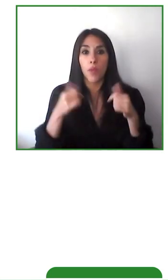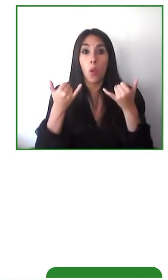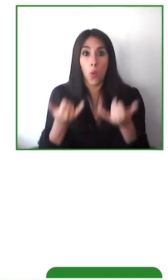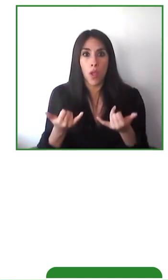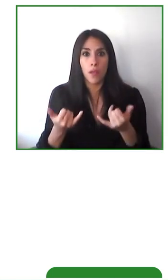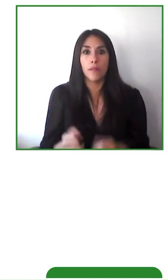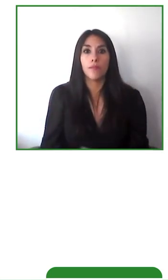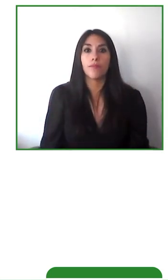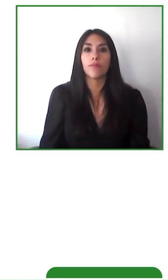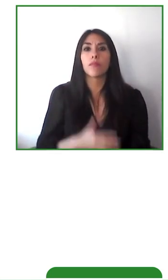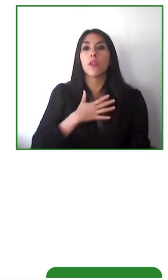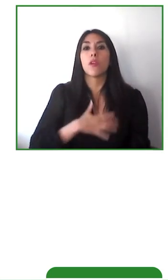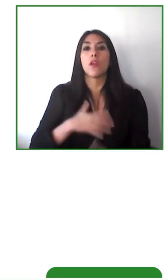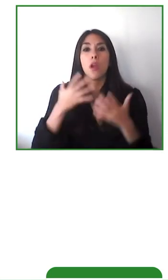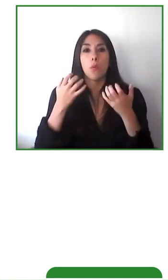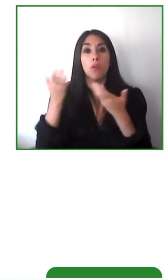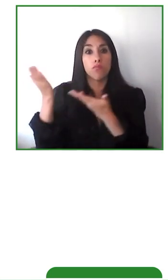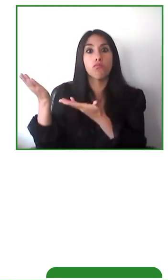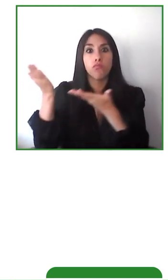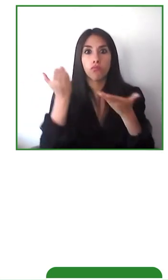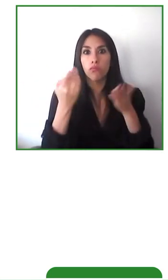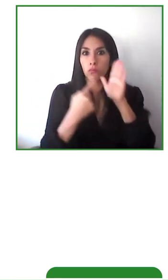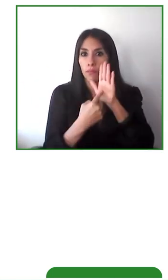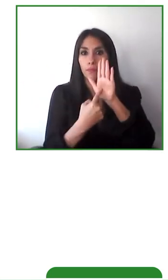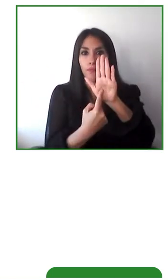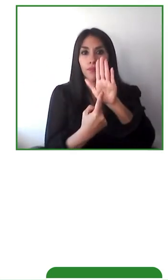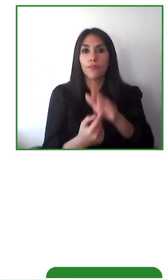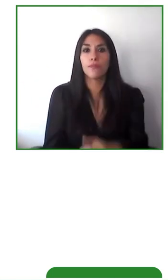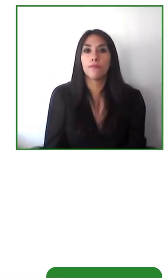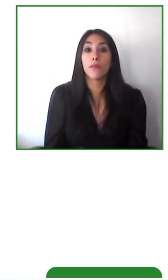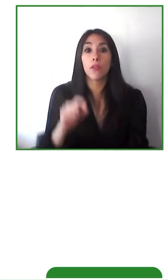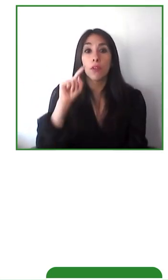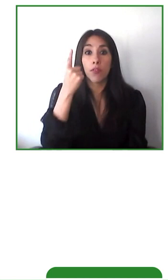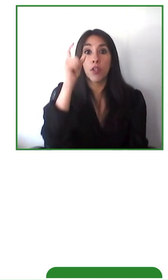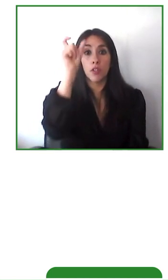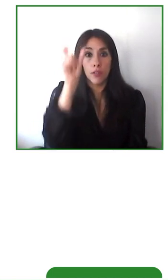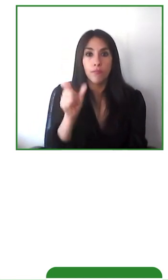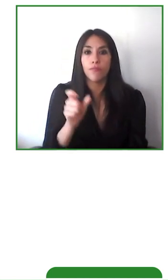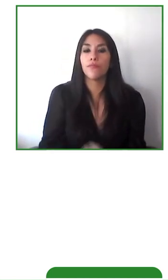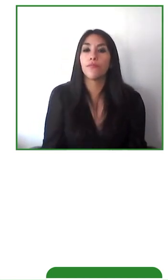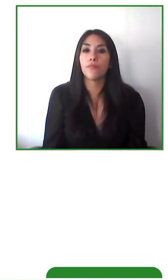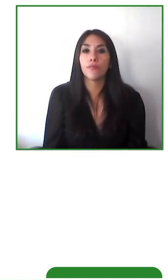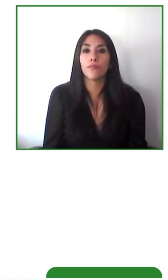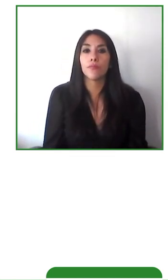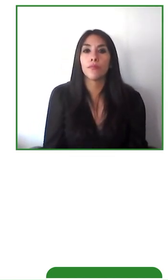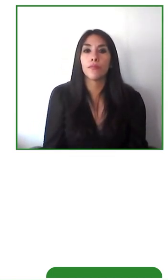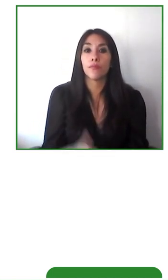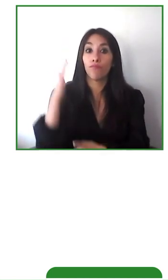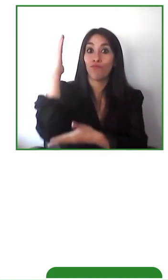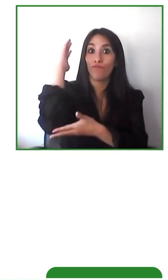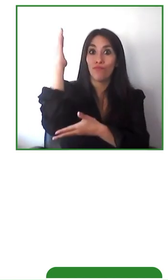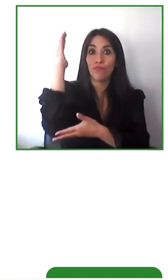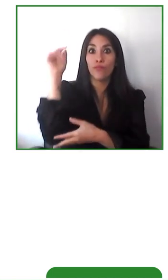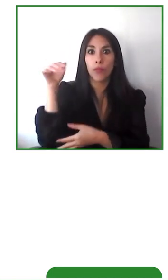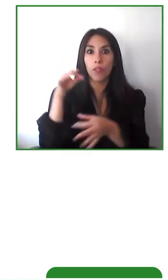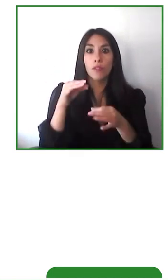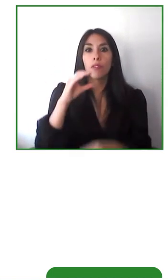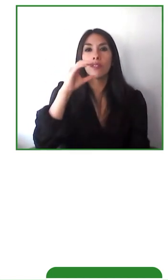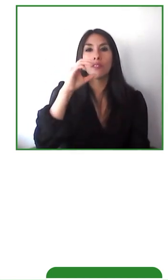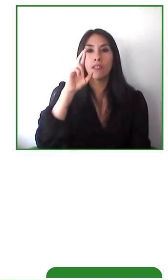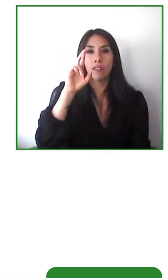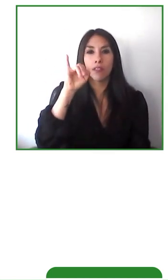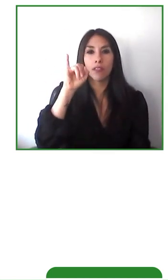el espacio a nuestro primero exponente de hoy, a Fosno Cuadrado, el CEO de Mass